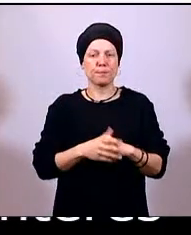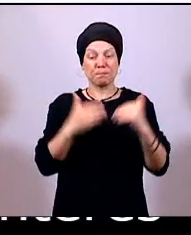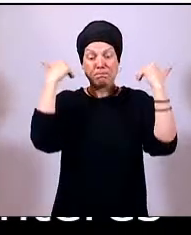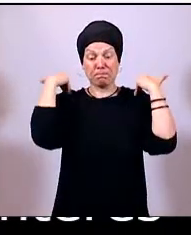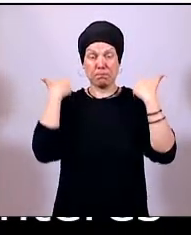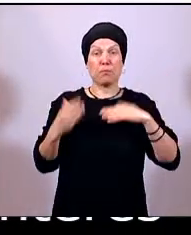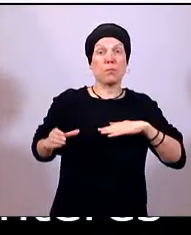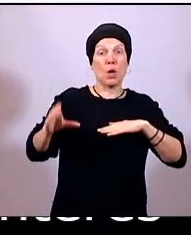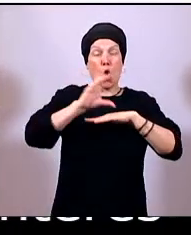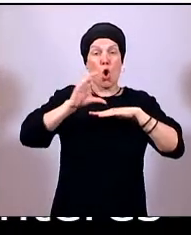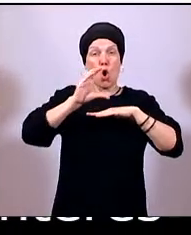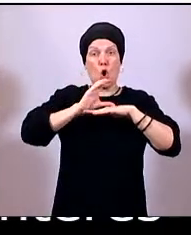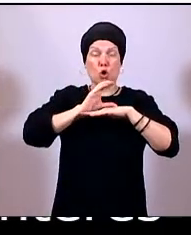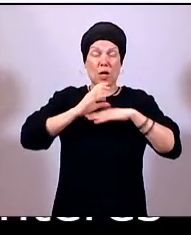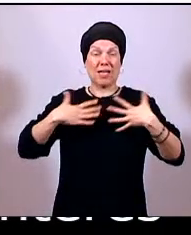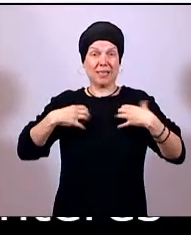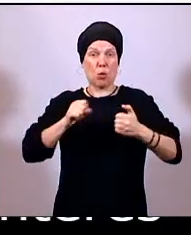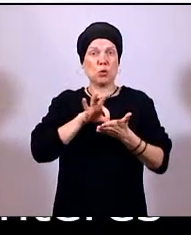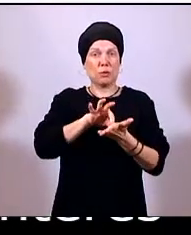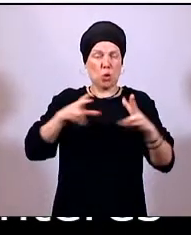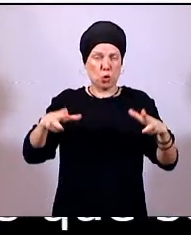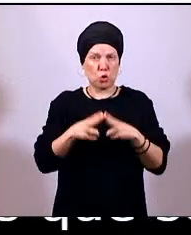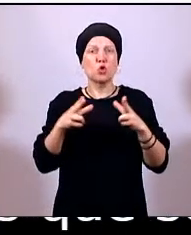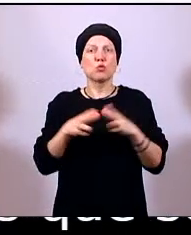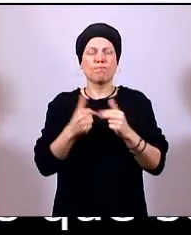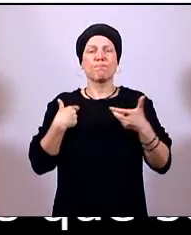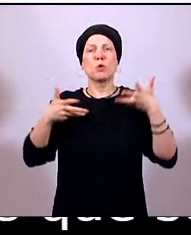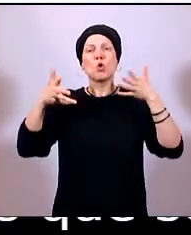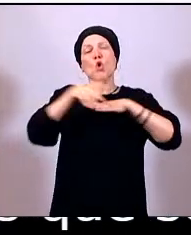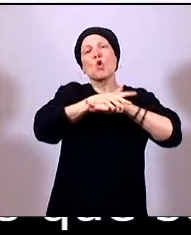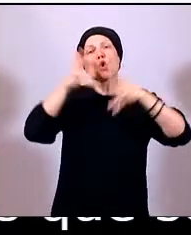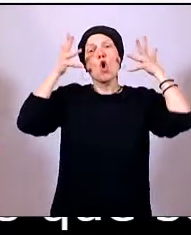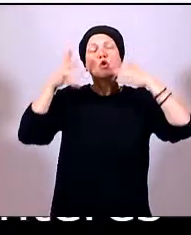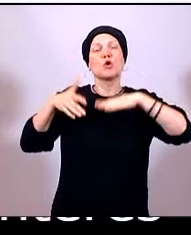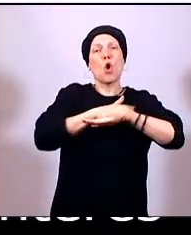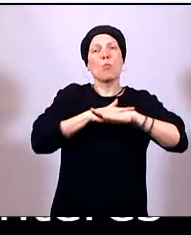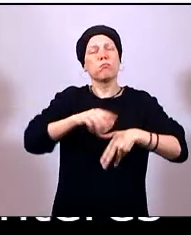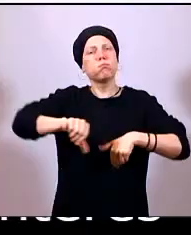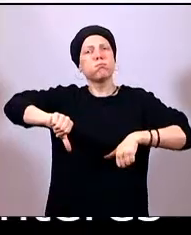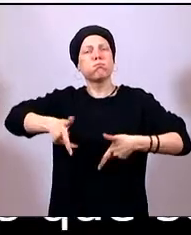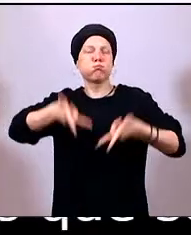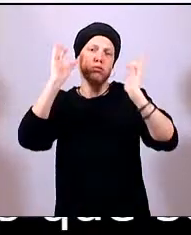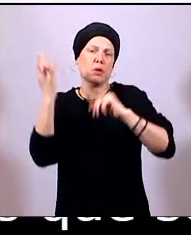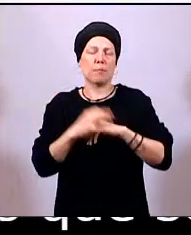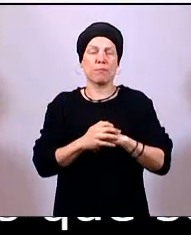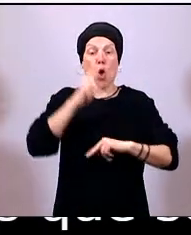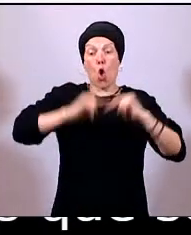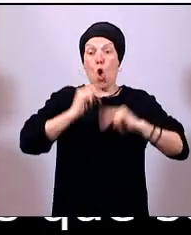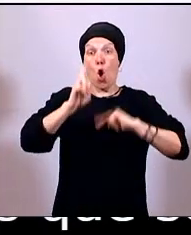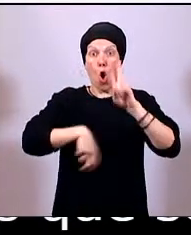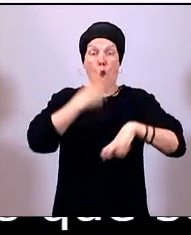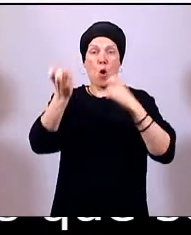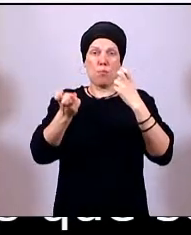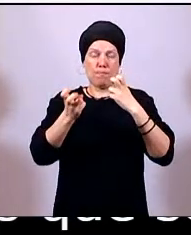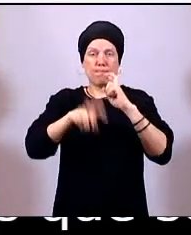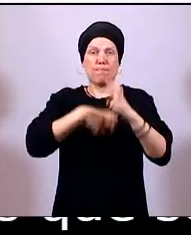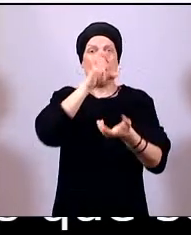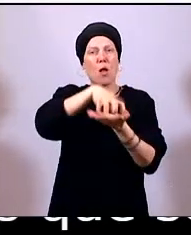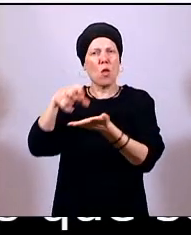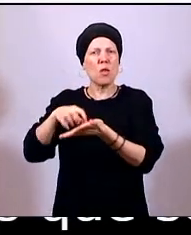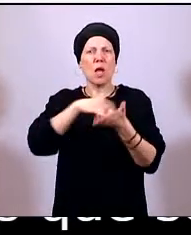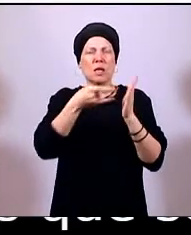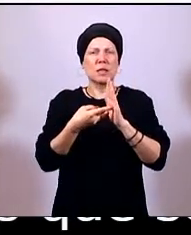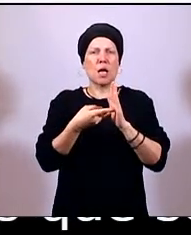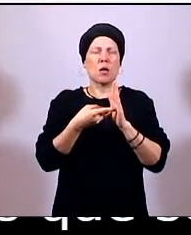competencias de la Consejería de Salud y Servicios Sociales, el Consejo de Gobierno ha autorizado las obras de la reforma de las centrales técnicas